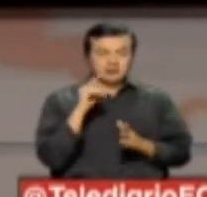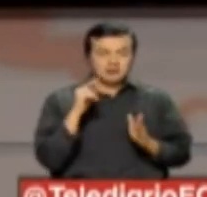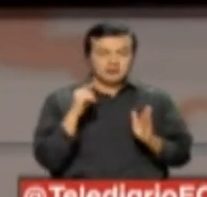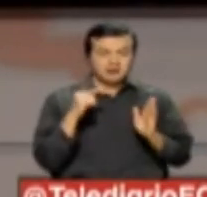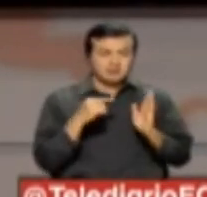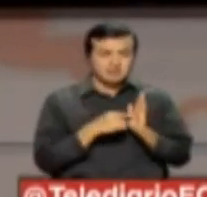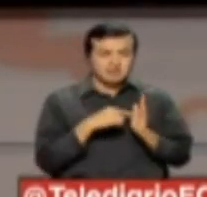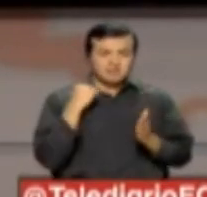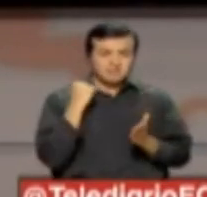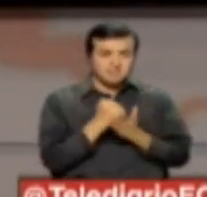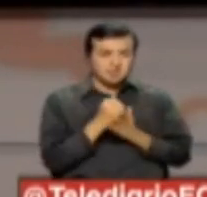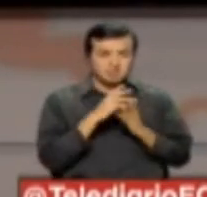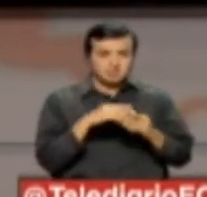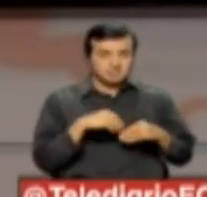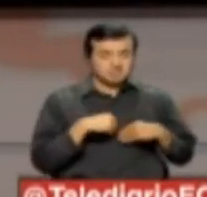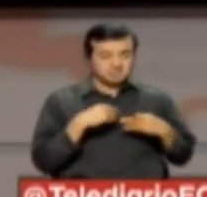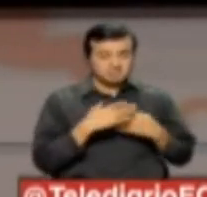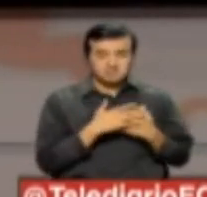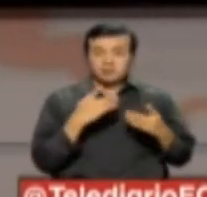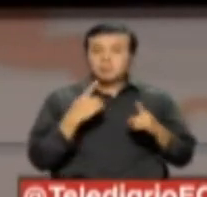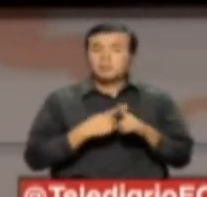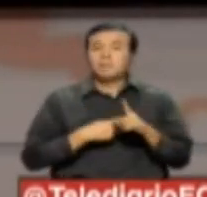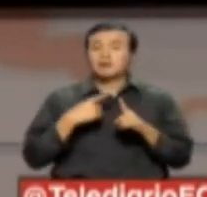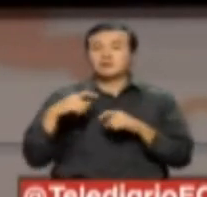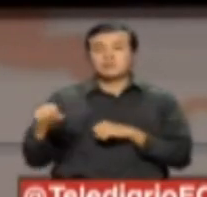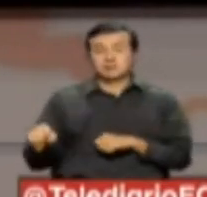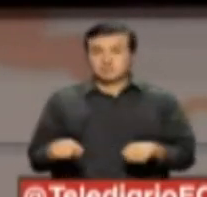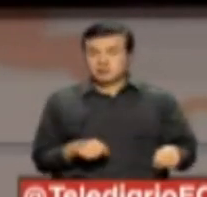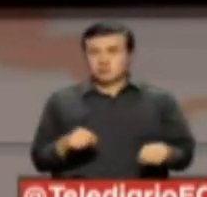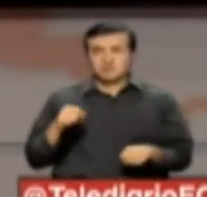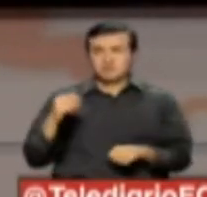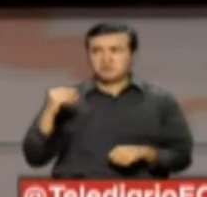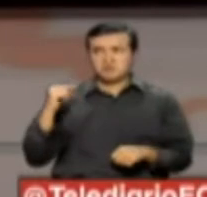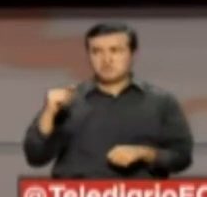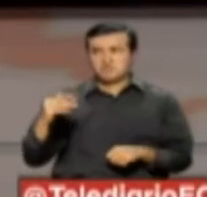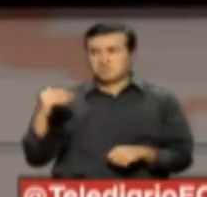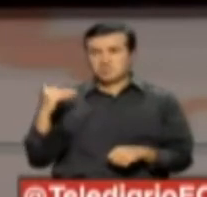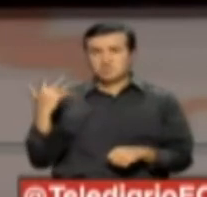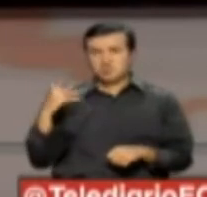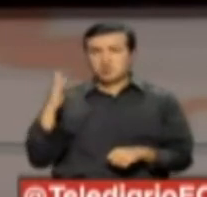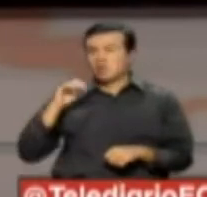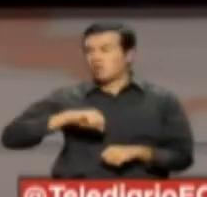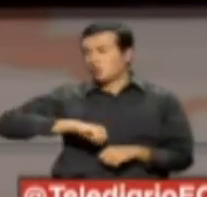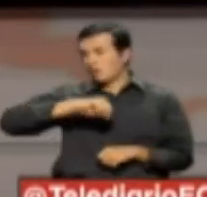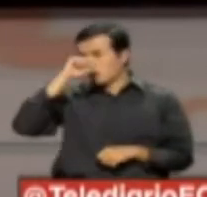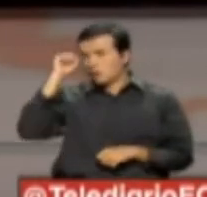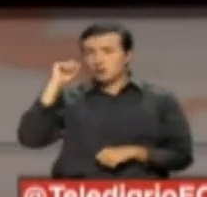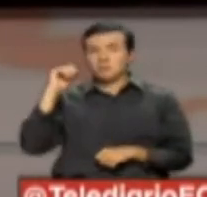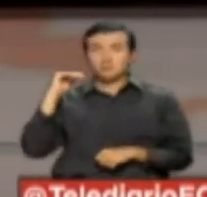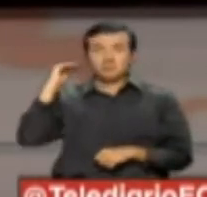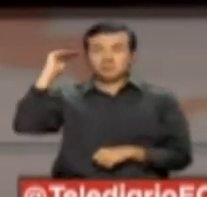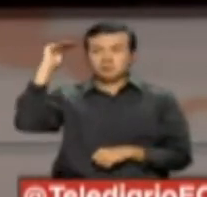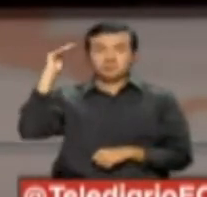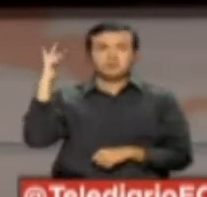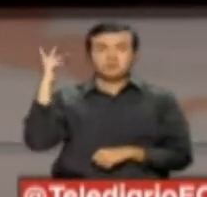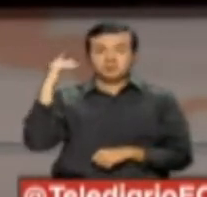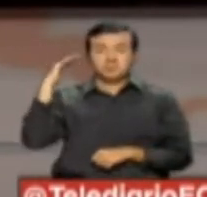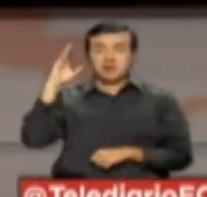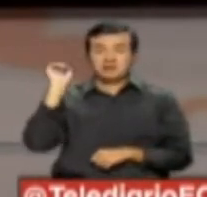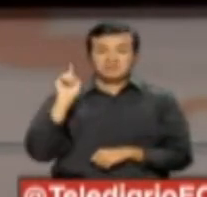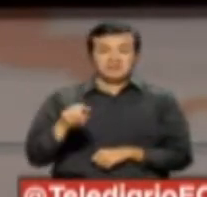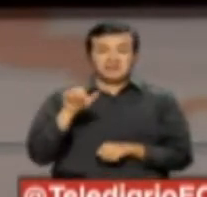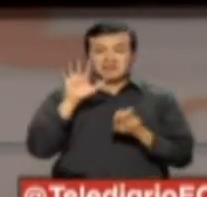de marcas y justamente en el mes de mayo hace un par de meses rompimos un récord que fue recibir más de